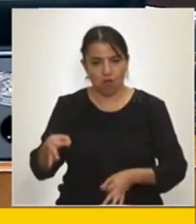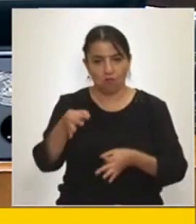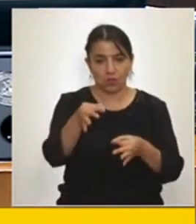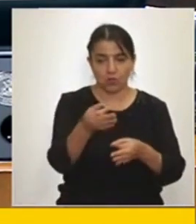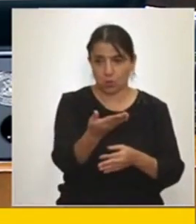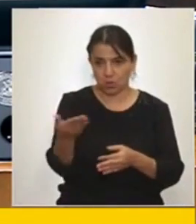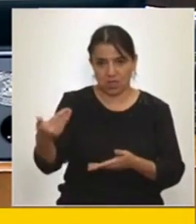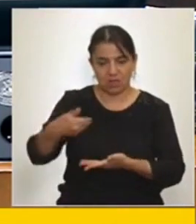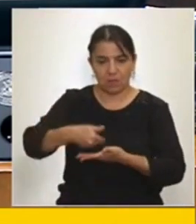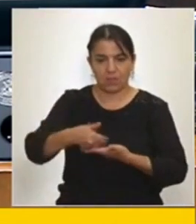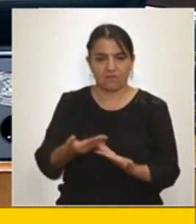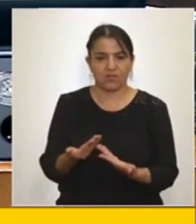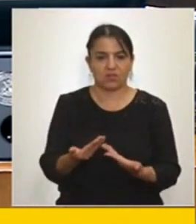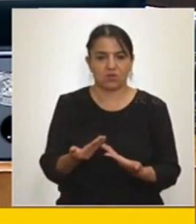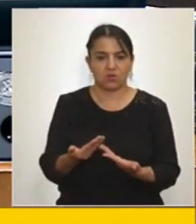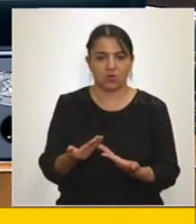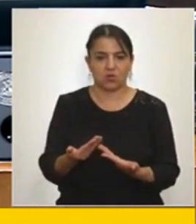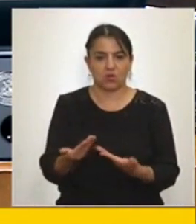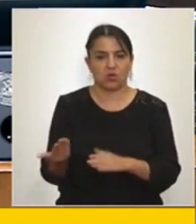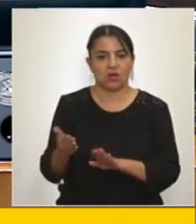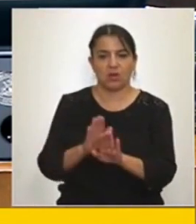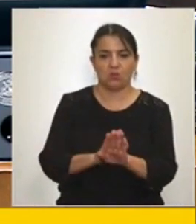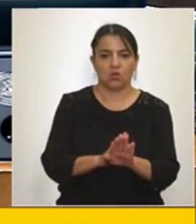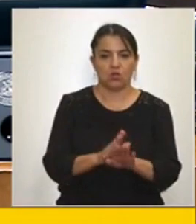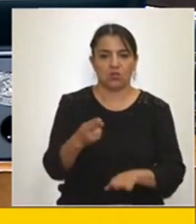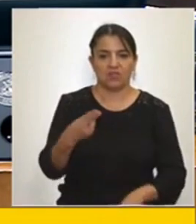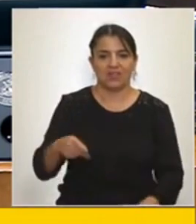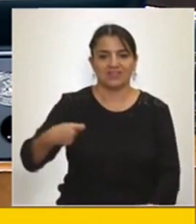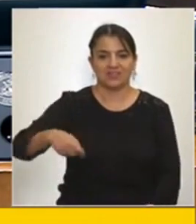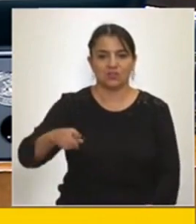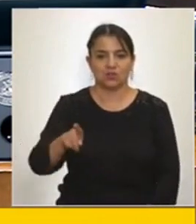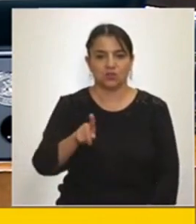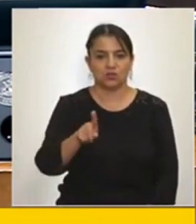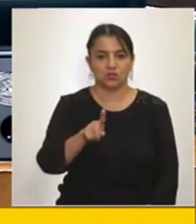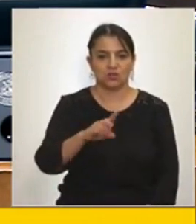indicada con la adhesión del senador por haber